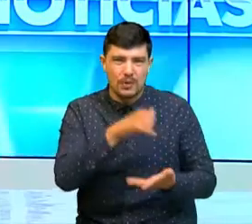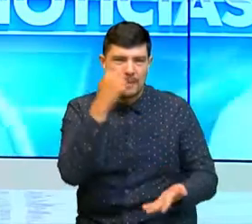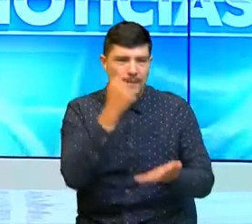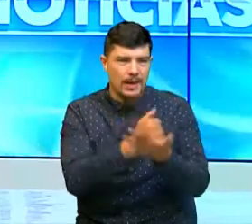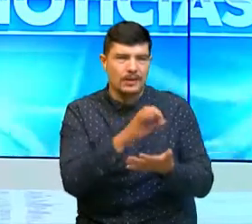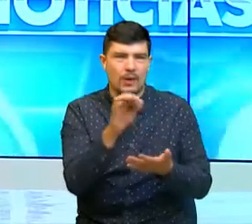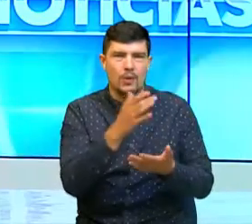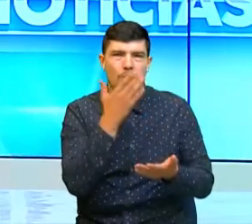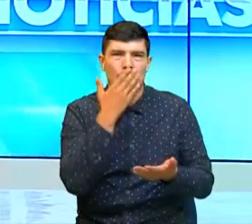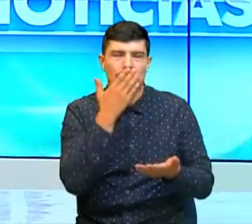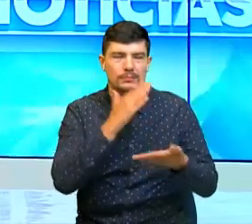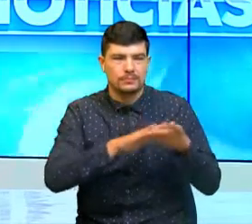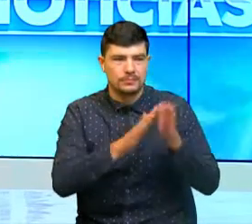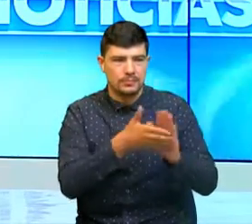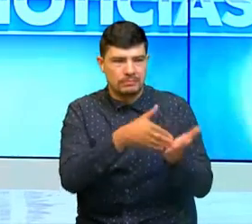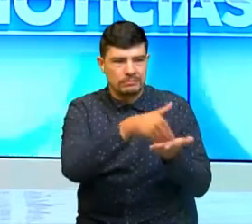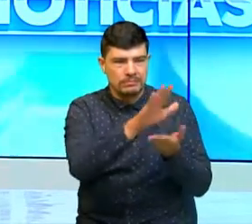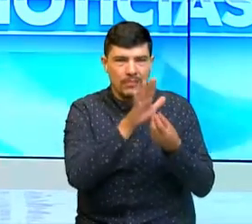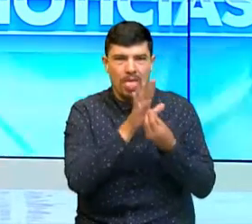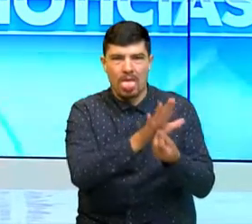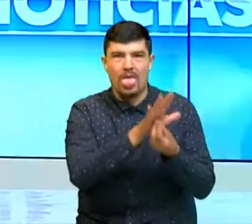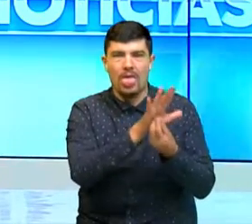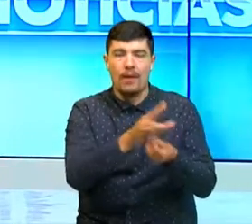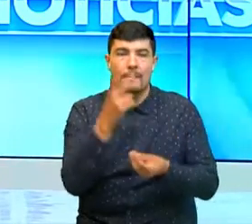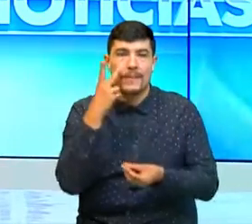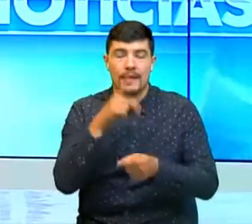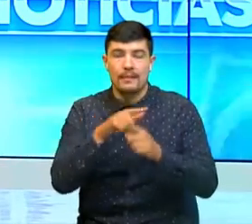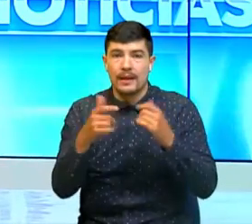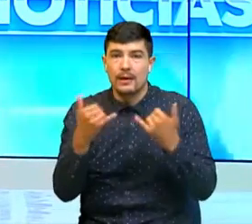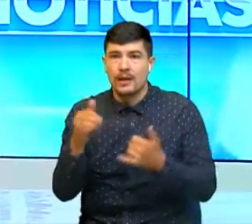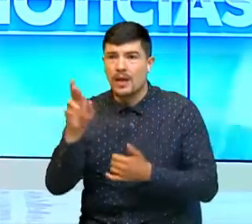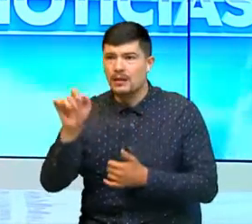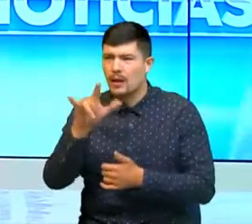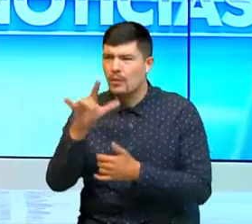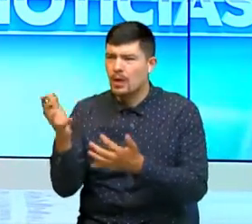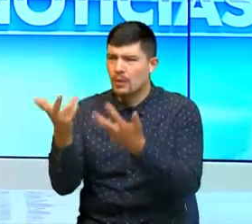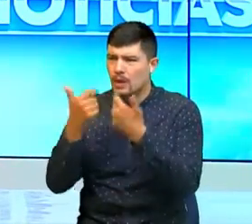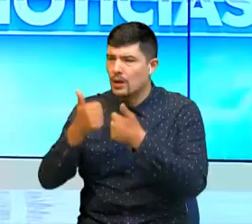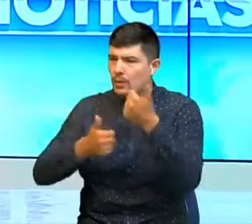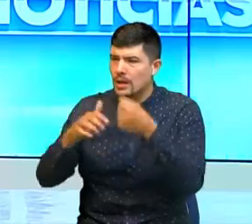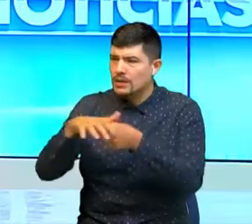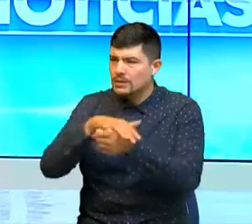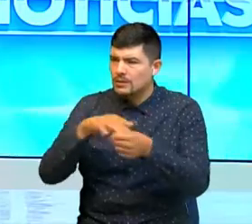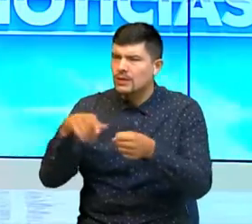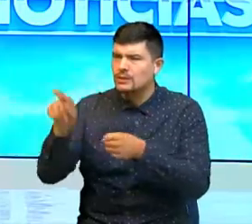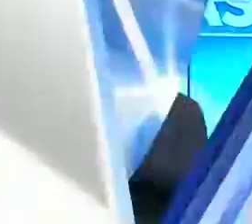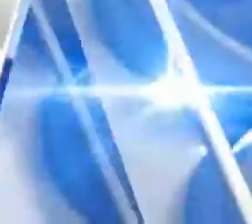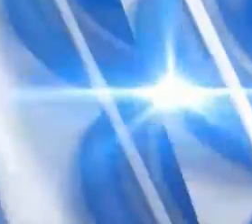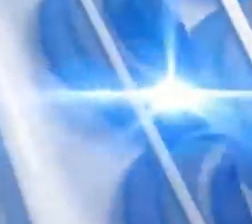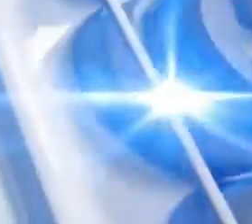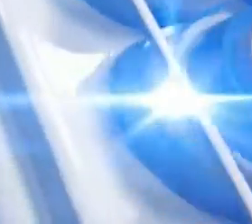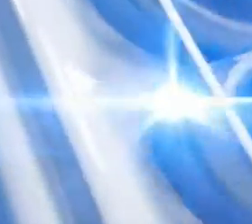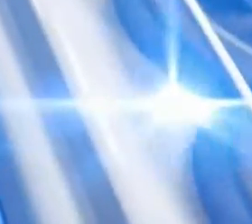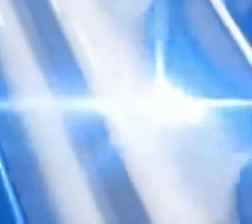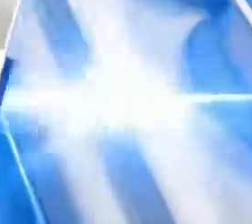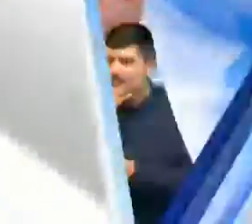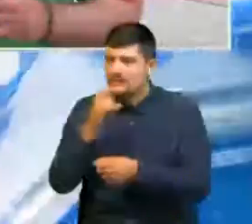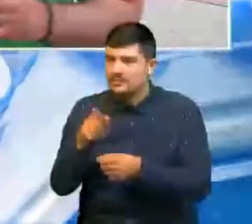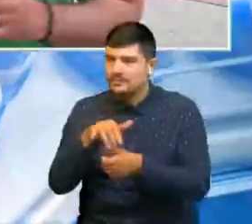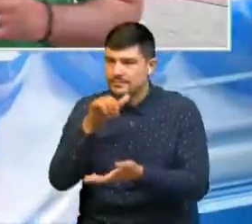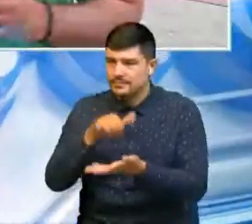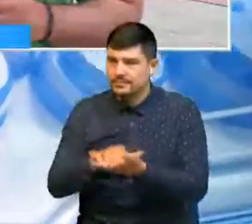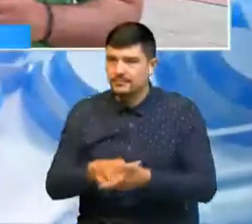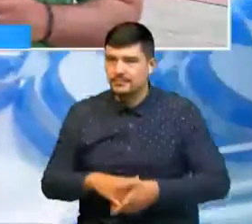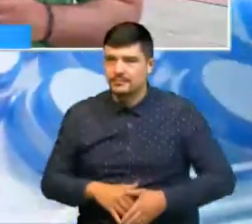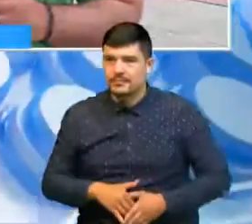estas poblaciones étnicas. Raúl Garzón, buenas tardes. Cuéntenos qué situaciones son las que se están presentando en esta región del país.